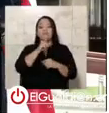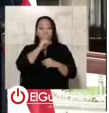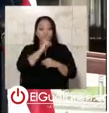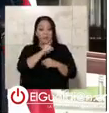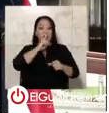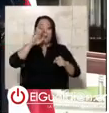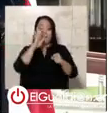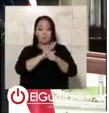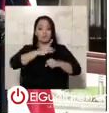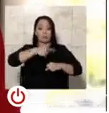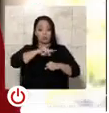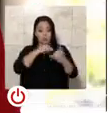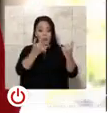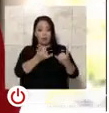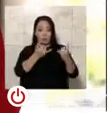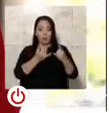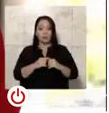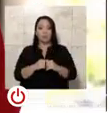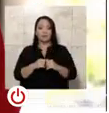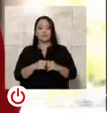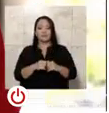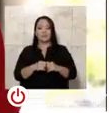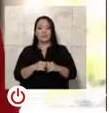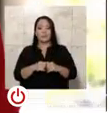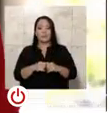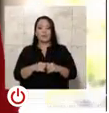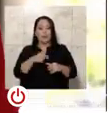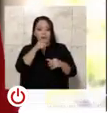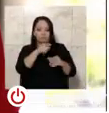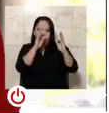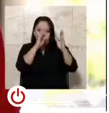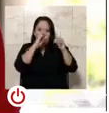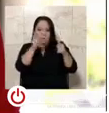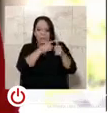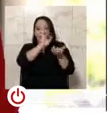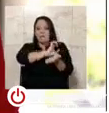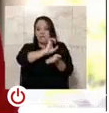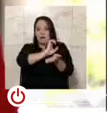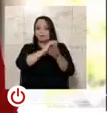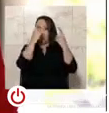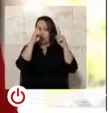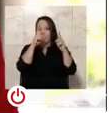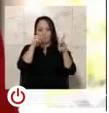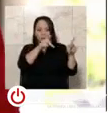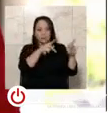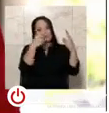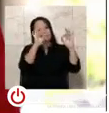el compromiso que nosotros tenemos es que el primer nivel de atención llegue efectivamente a la ciudadanía.